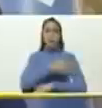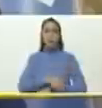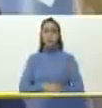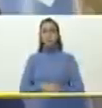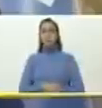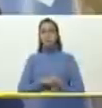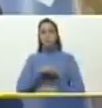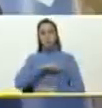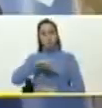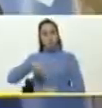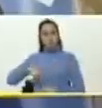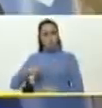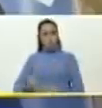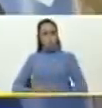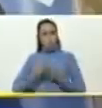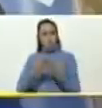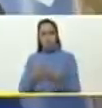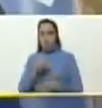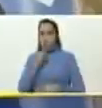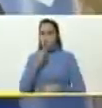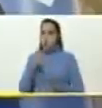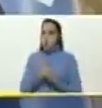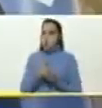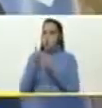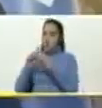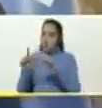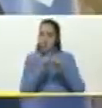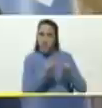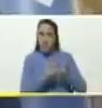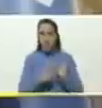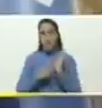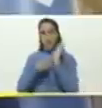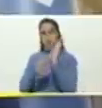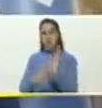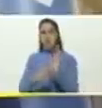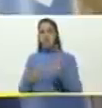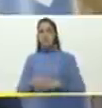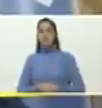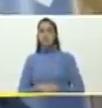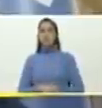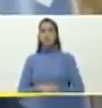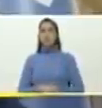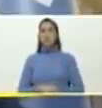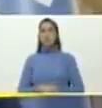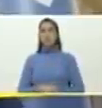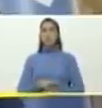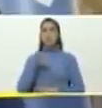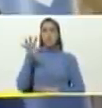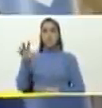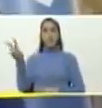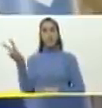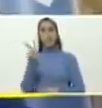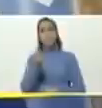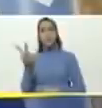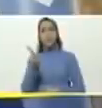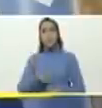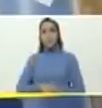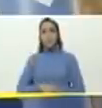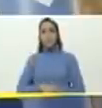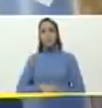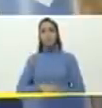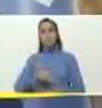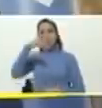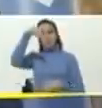Ya nosotros expresamos parte de esas diferencias en el recurso que el Estado venezolano